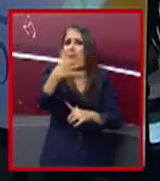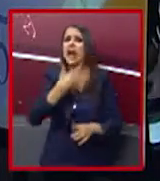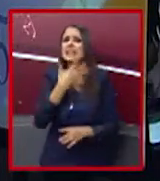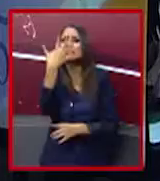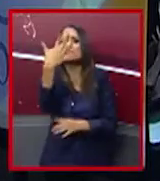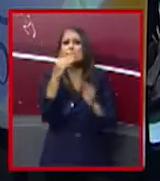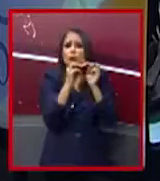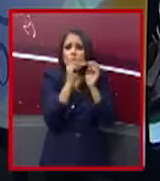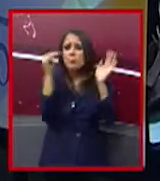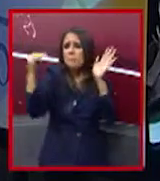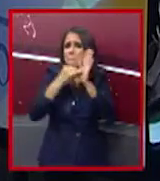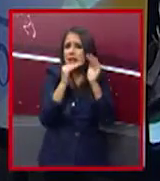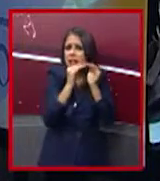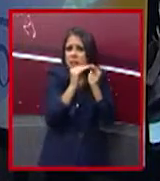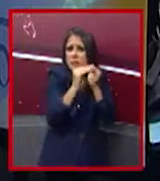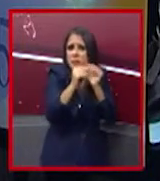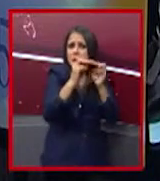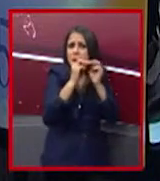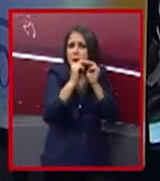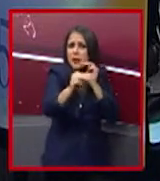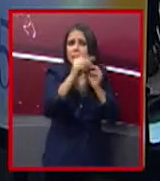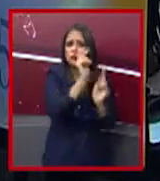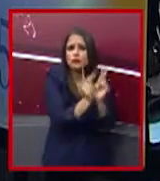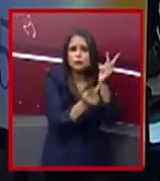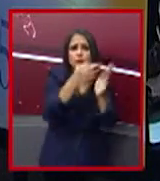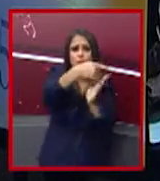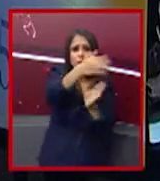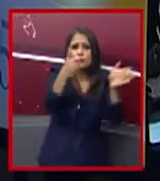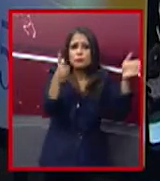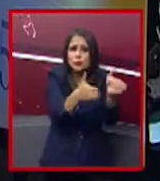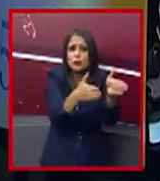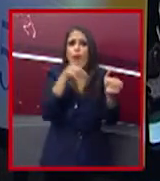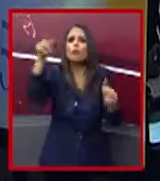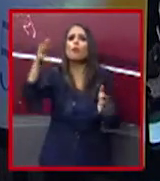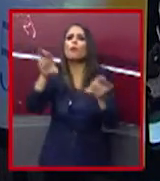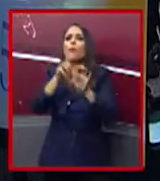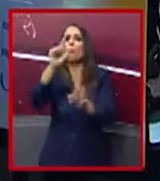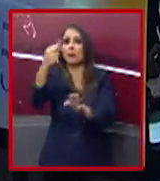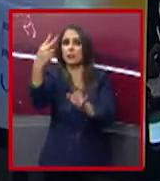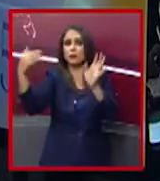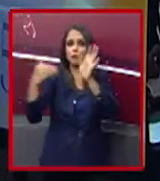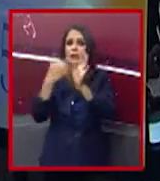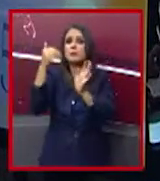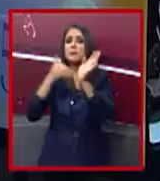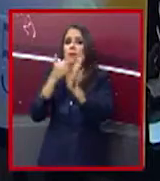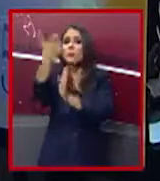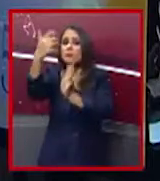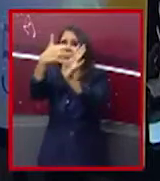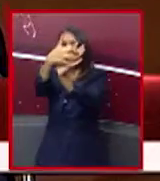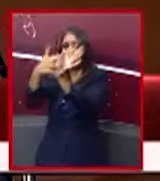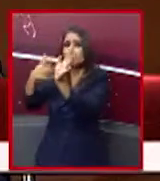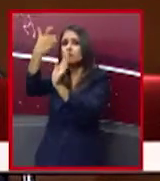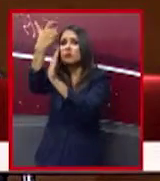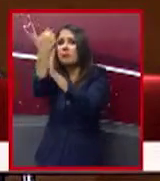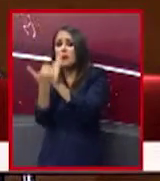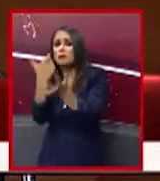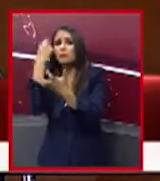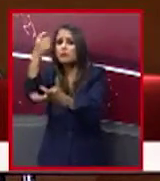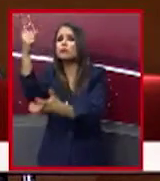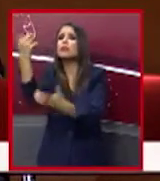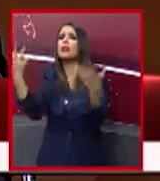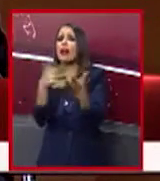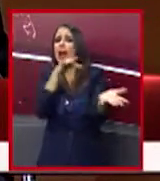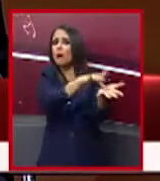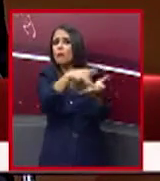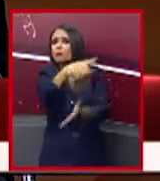para sembrar, así como del recorte por más de 22,000 millones de pesos propuestos para el 2017. ¿Qué acciones